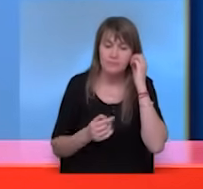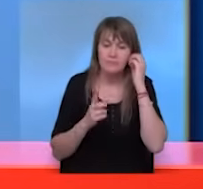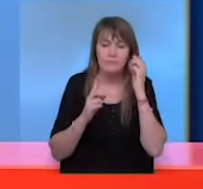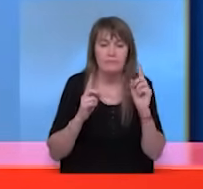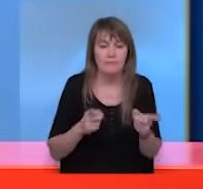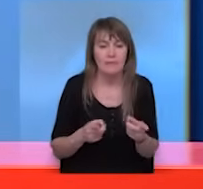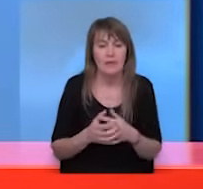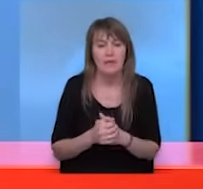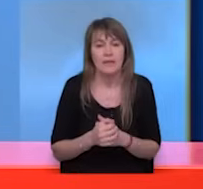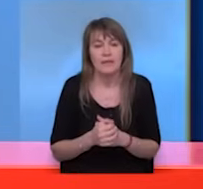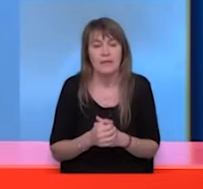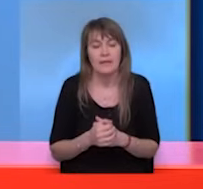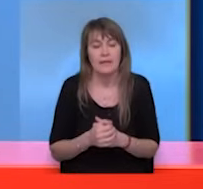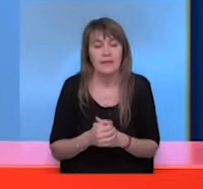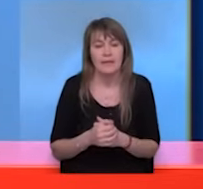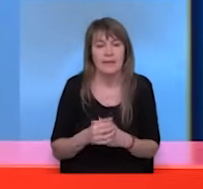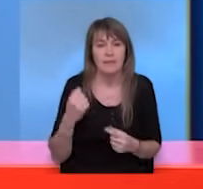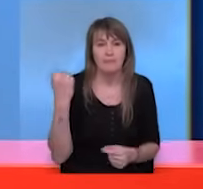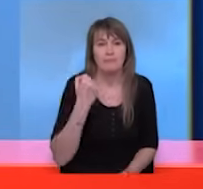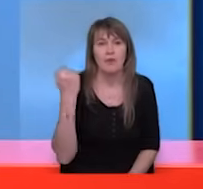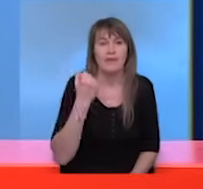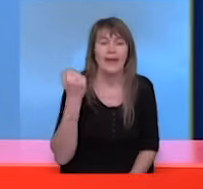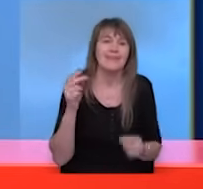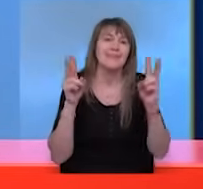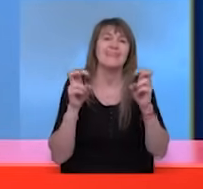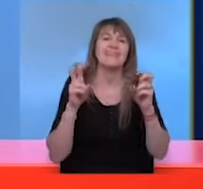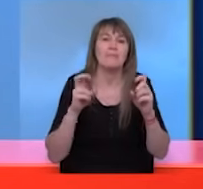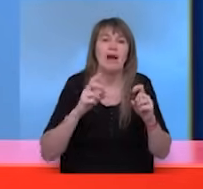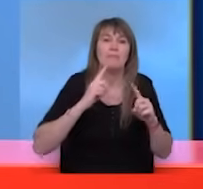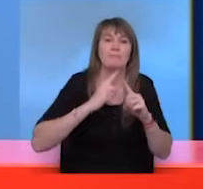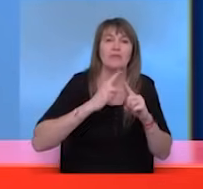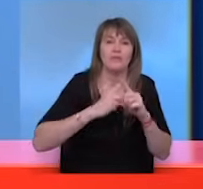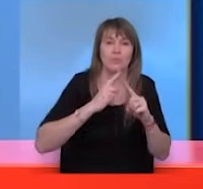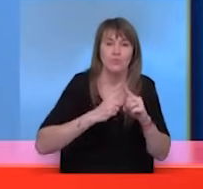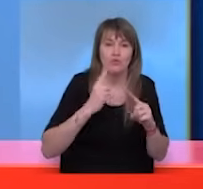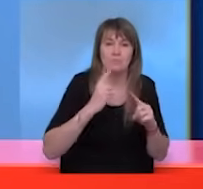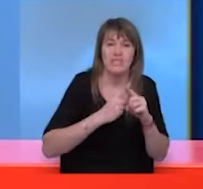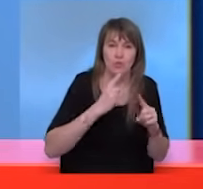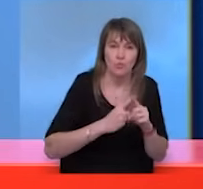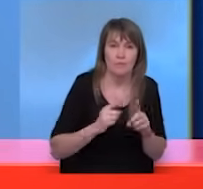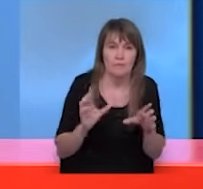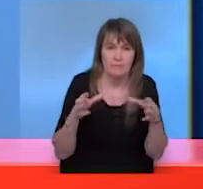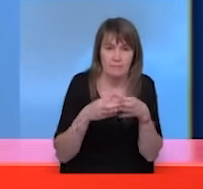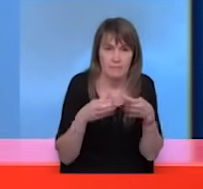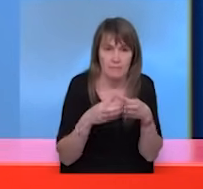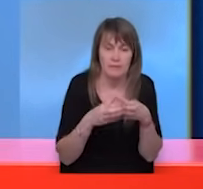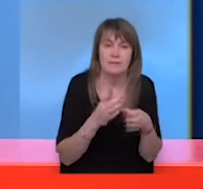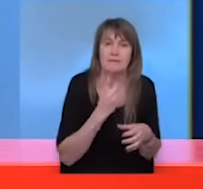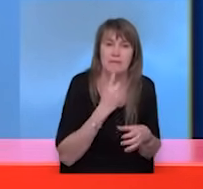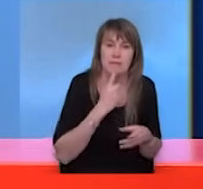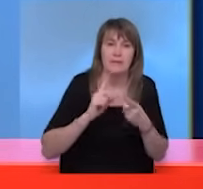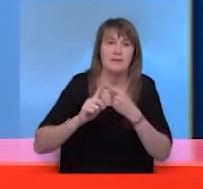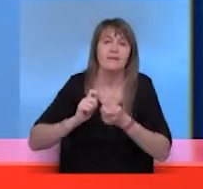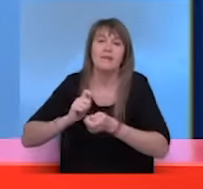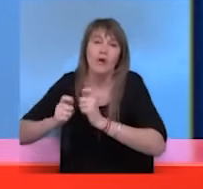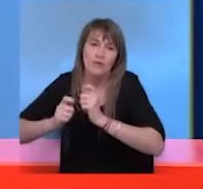centrarme en en el tema de los minutos los partidos políticos y en esa negociación